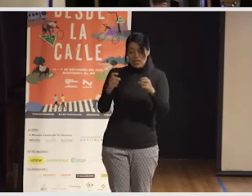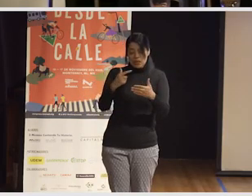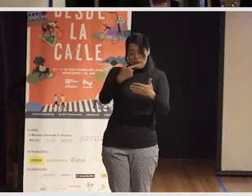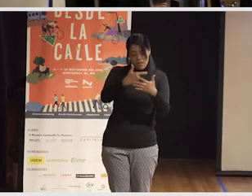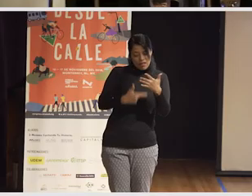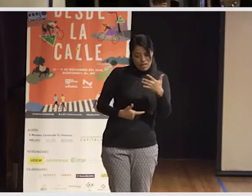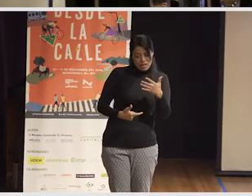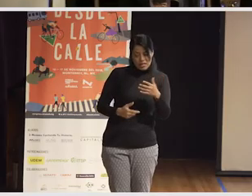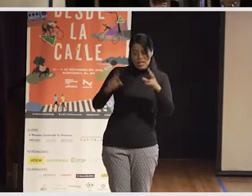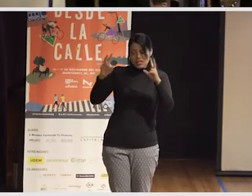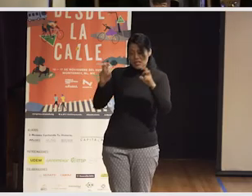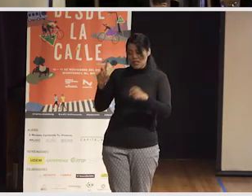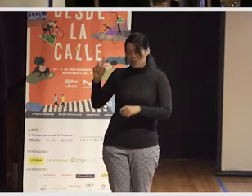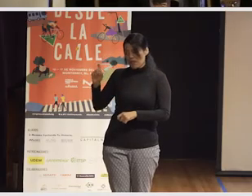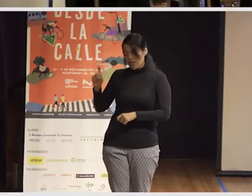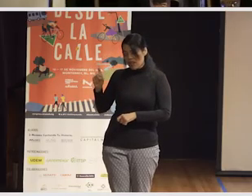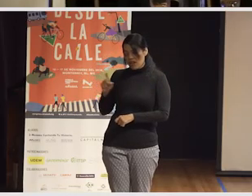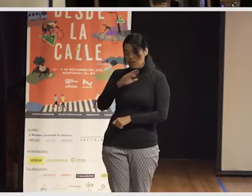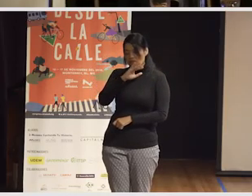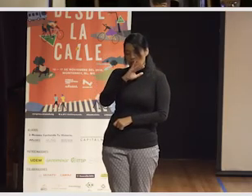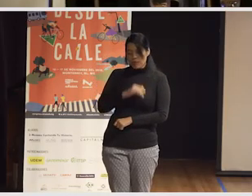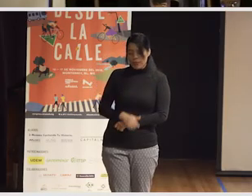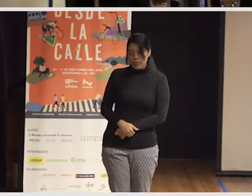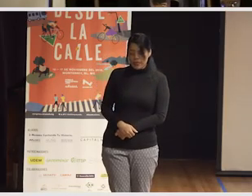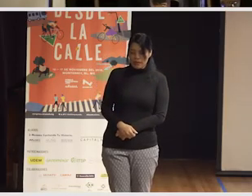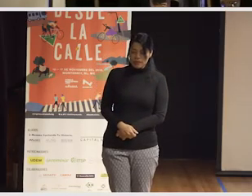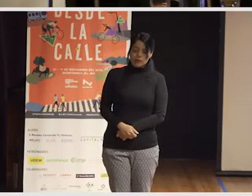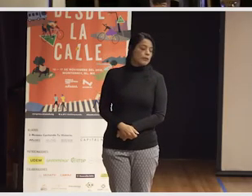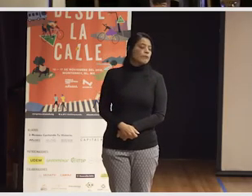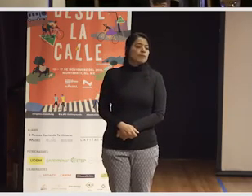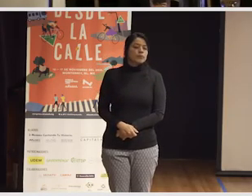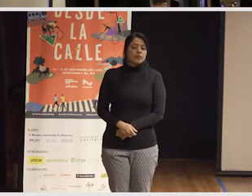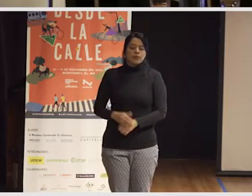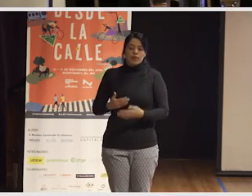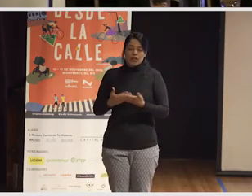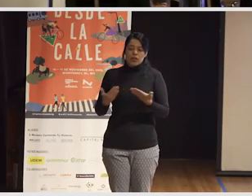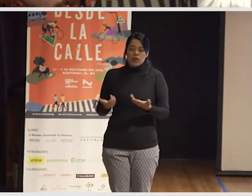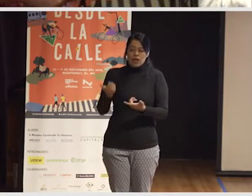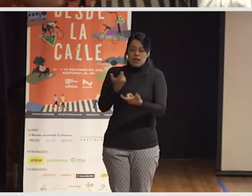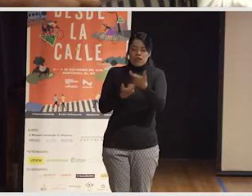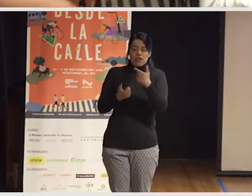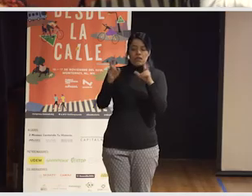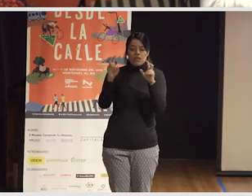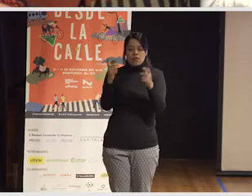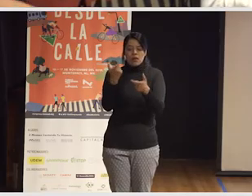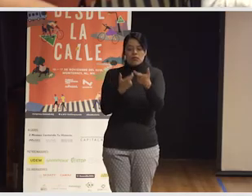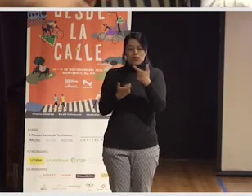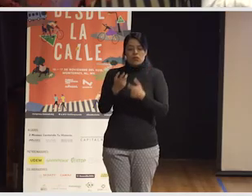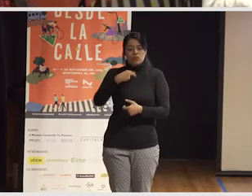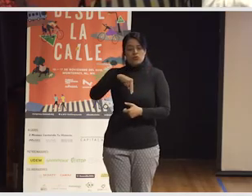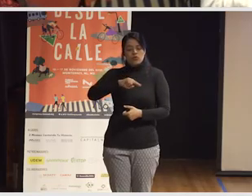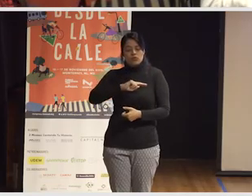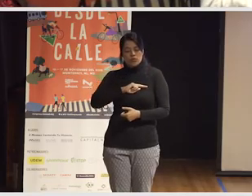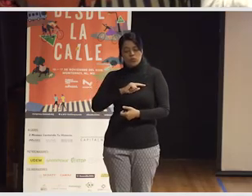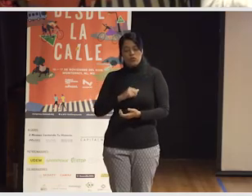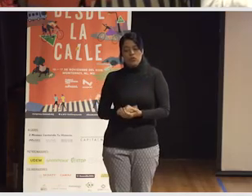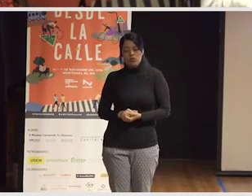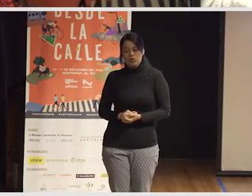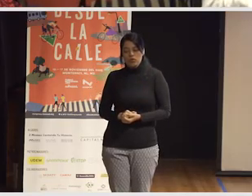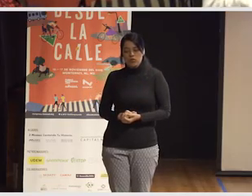después en el tema de de pues un poco de los recursos nosotros como tal